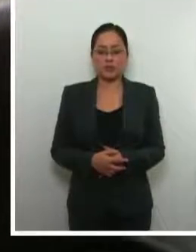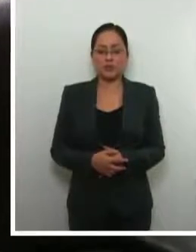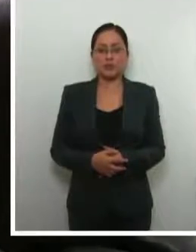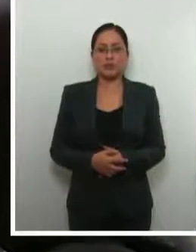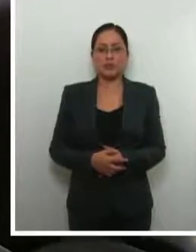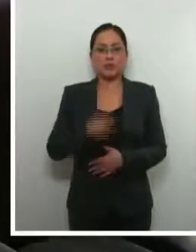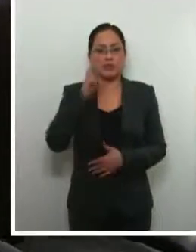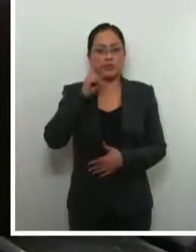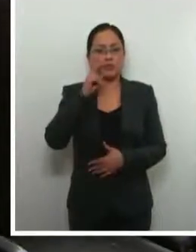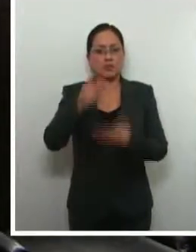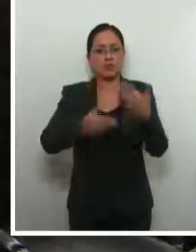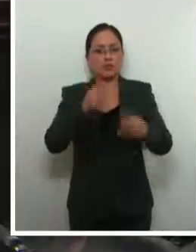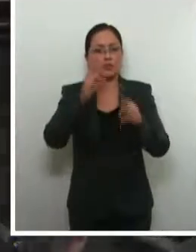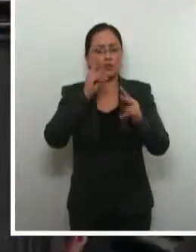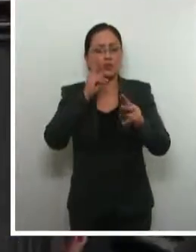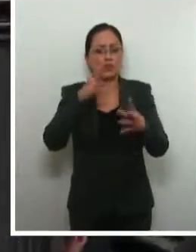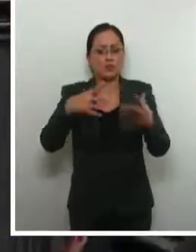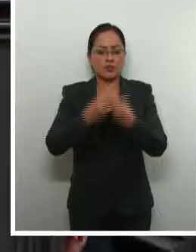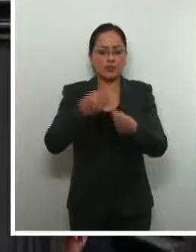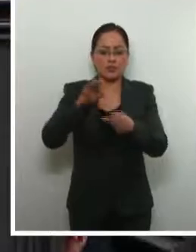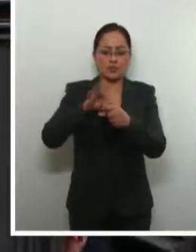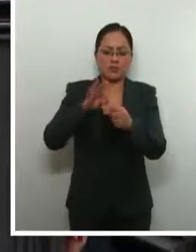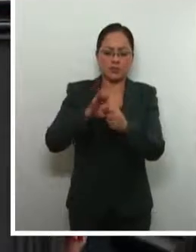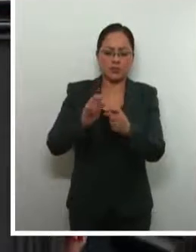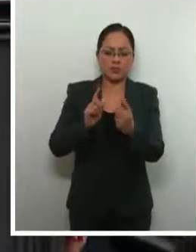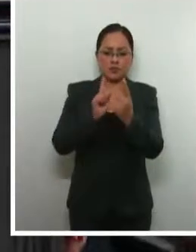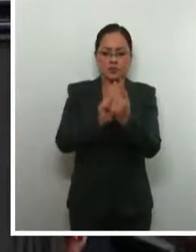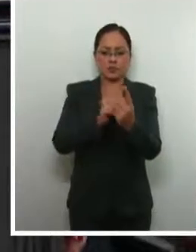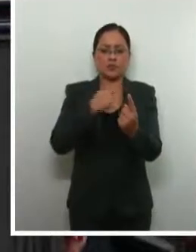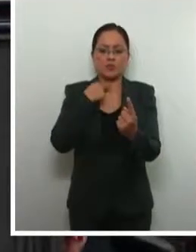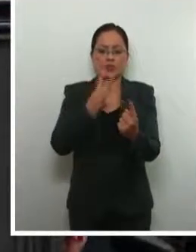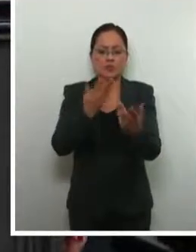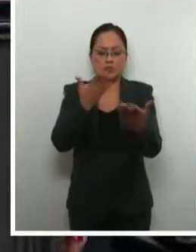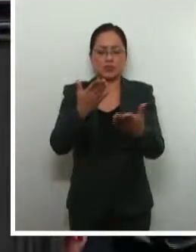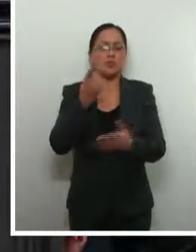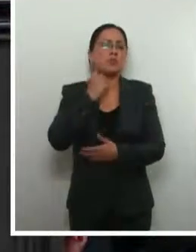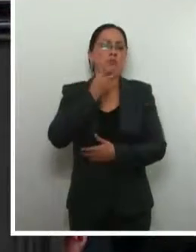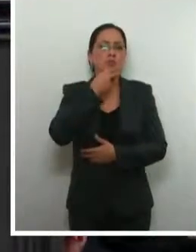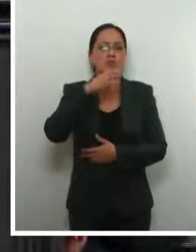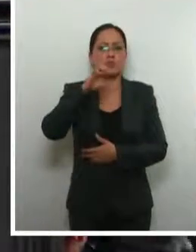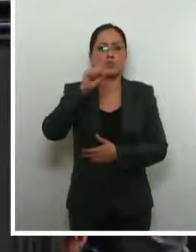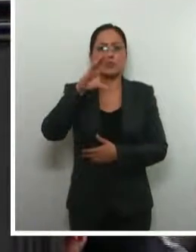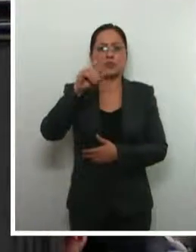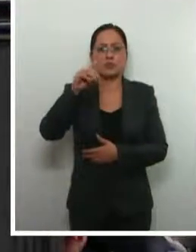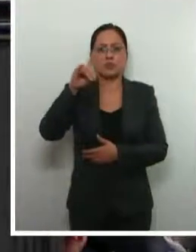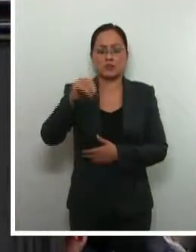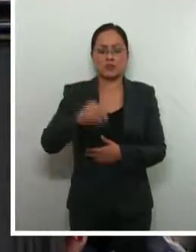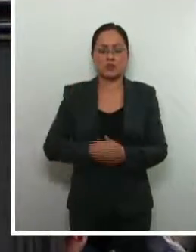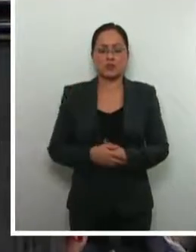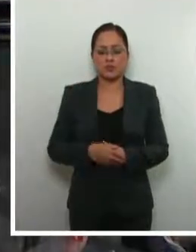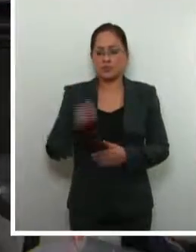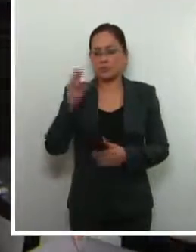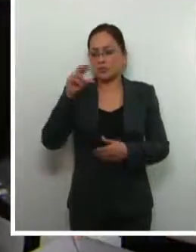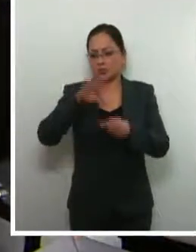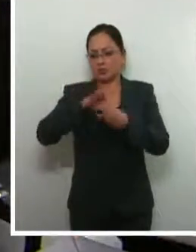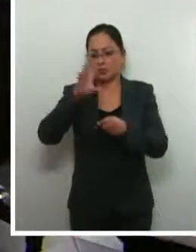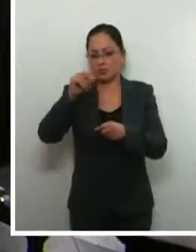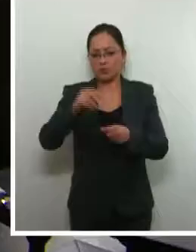Vamos a proceder a la votación de viva voz. Diputado Escobedo, en